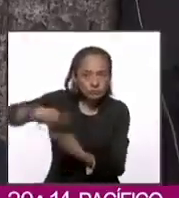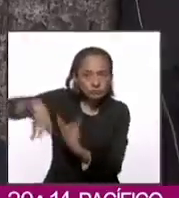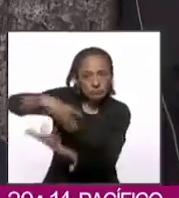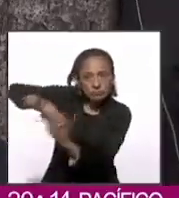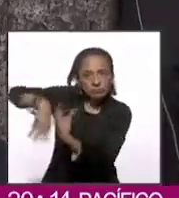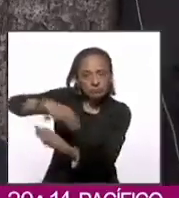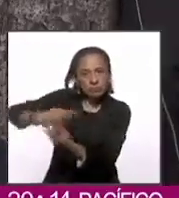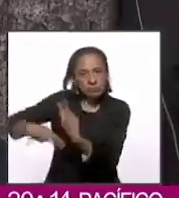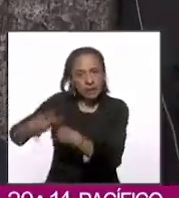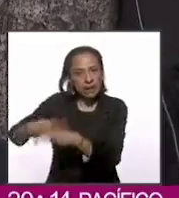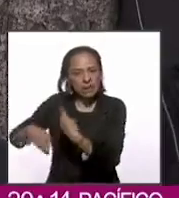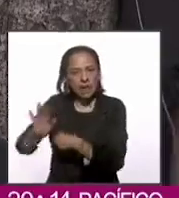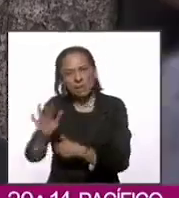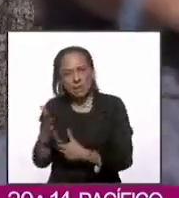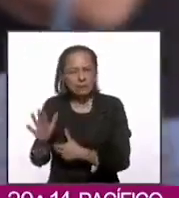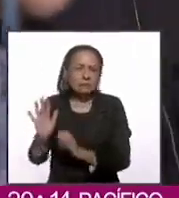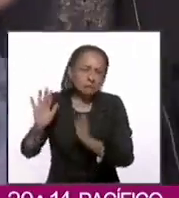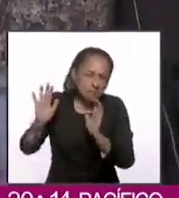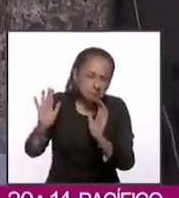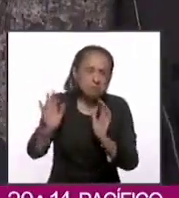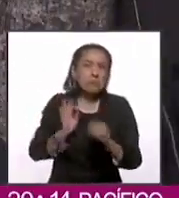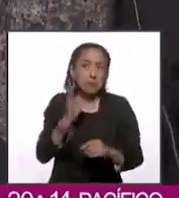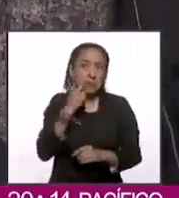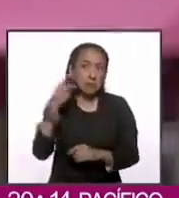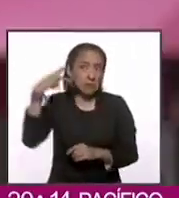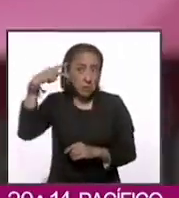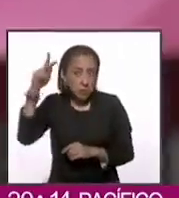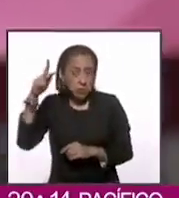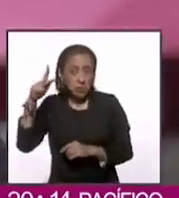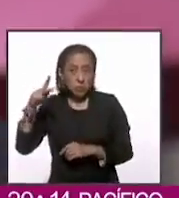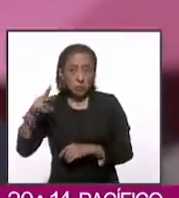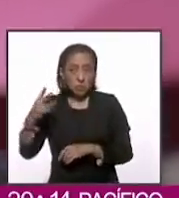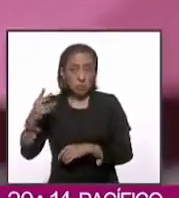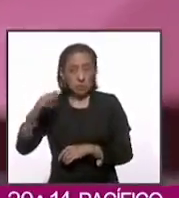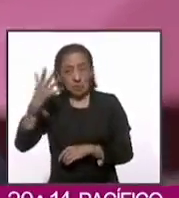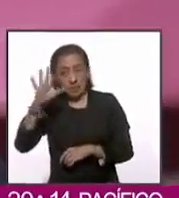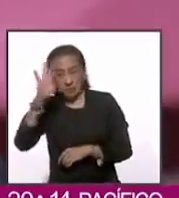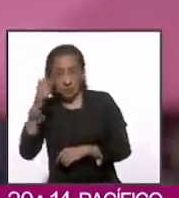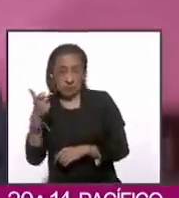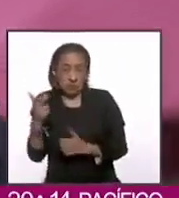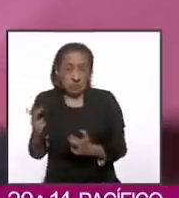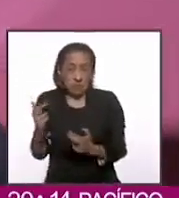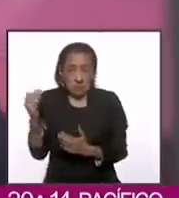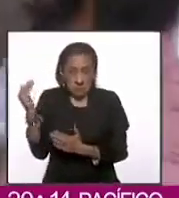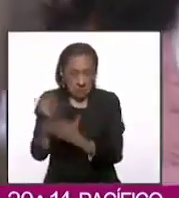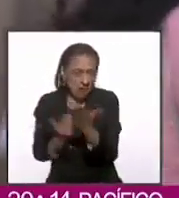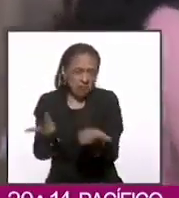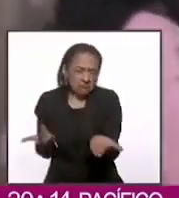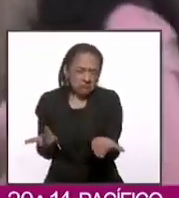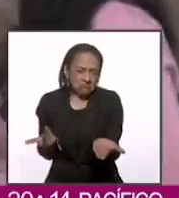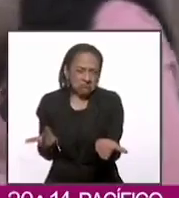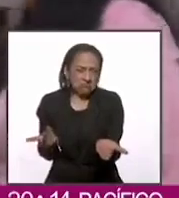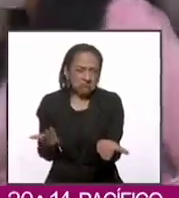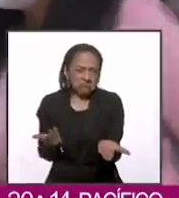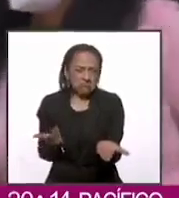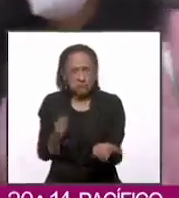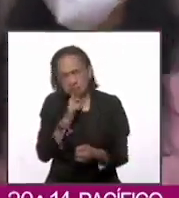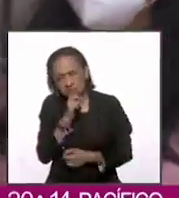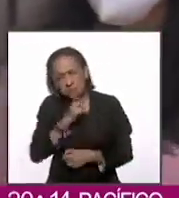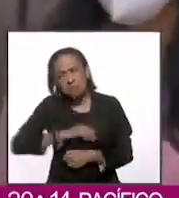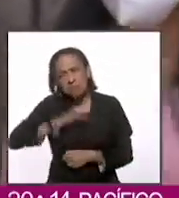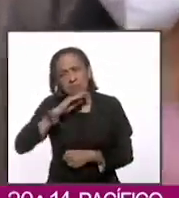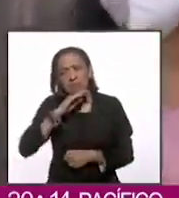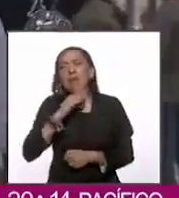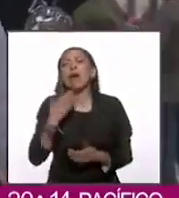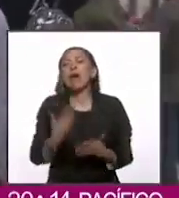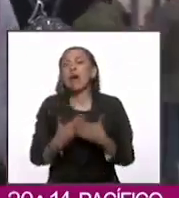estadísticamente significativa. O sea, realmente no podemos decir que bajó el ingreso del 10% más rico. Ahora, si comparamos,